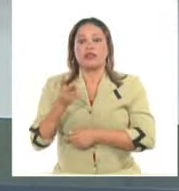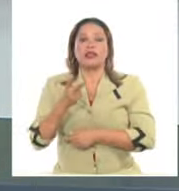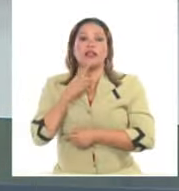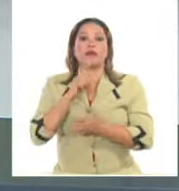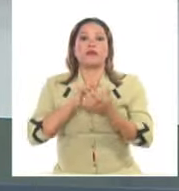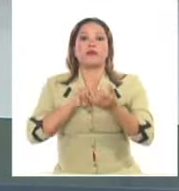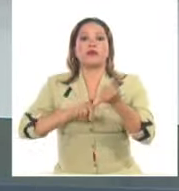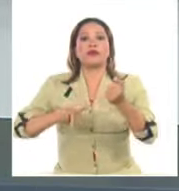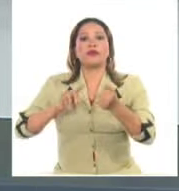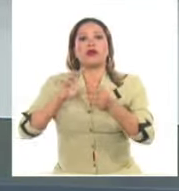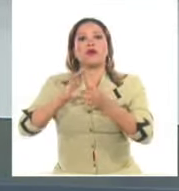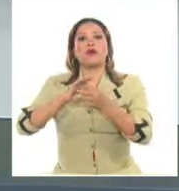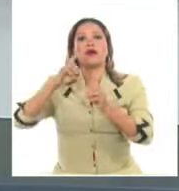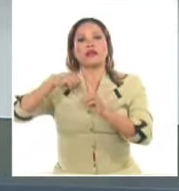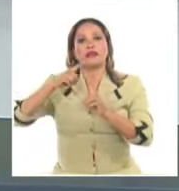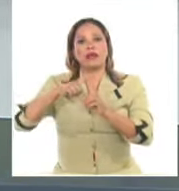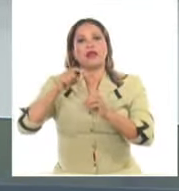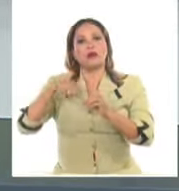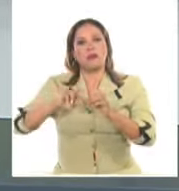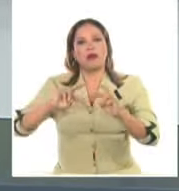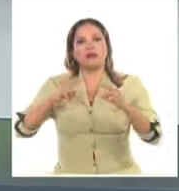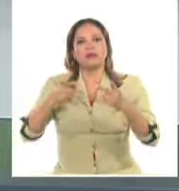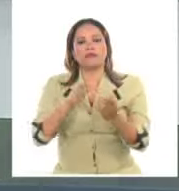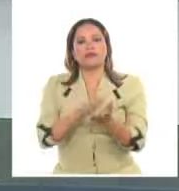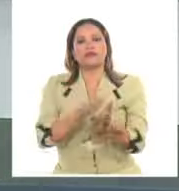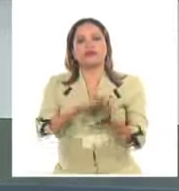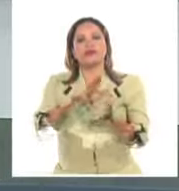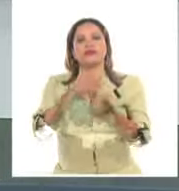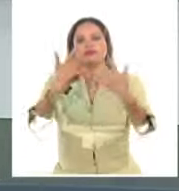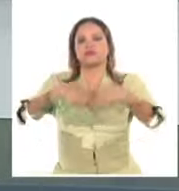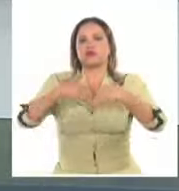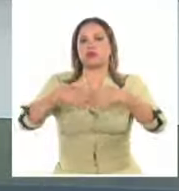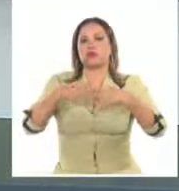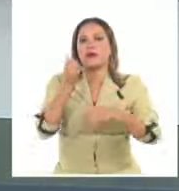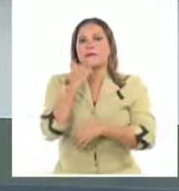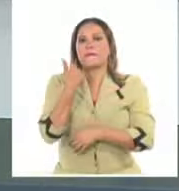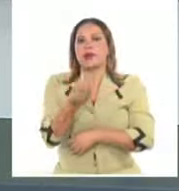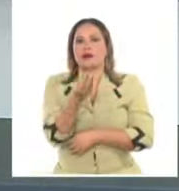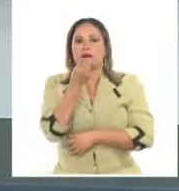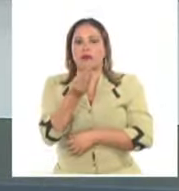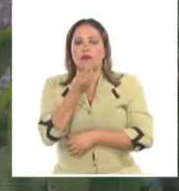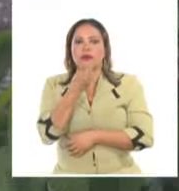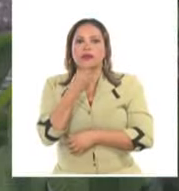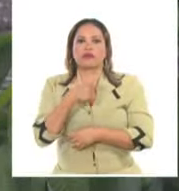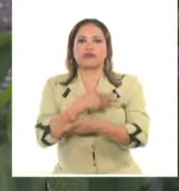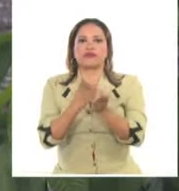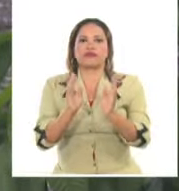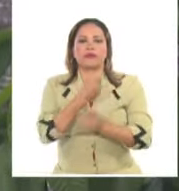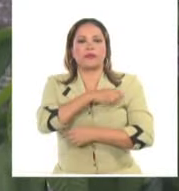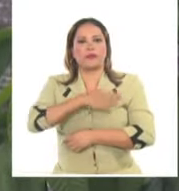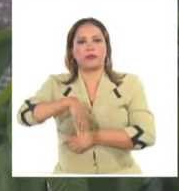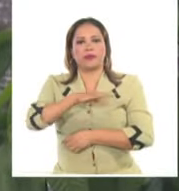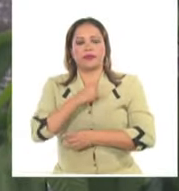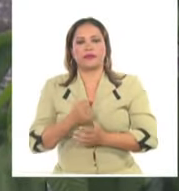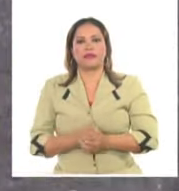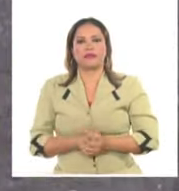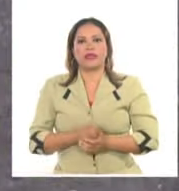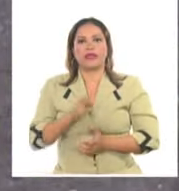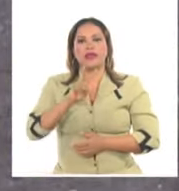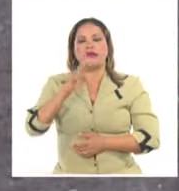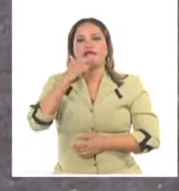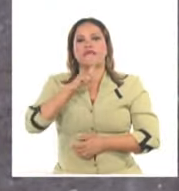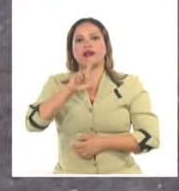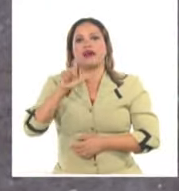Guantánamo, reafirman el compromiso de producir más alimentos con destino a la población y el consumo social. El Valle de Caujerí se ha beneficiado